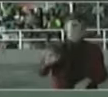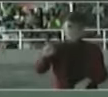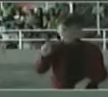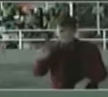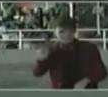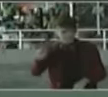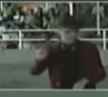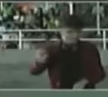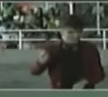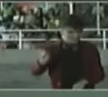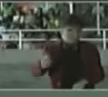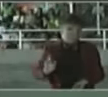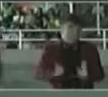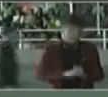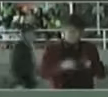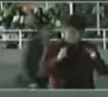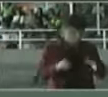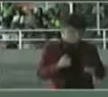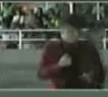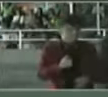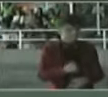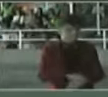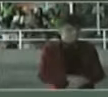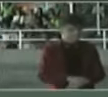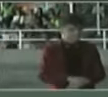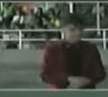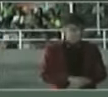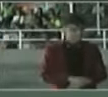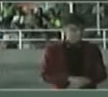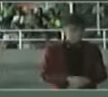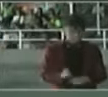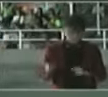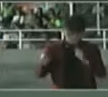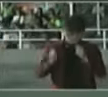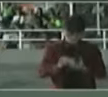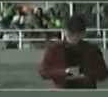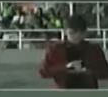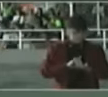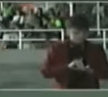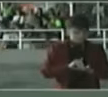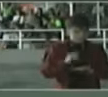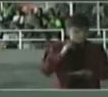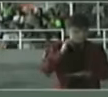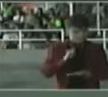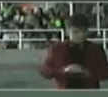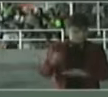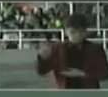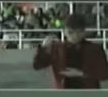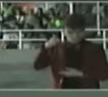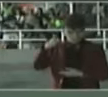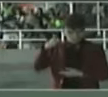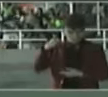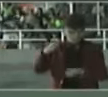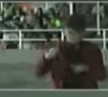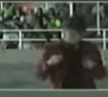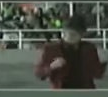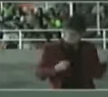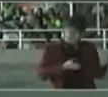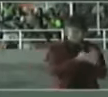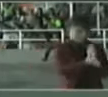sin duda alguna hoy para mí deja un legado de firmeza, posible más grande que los